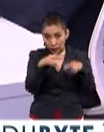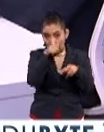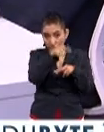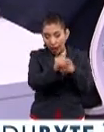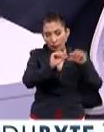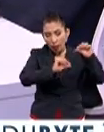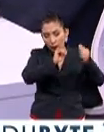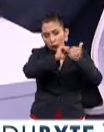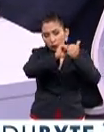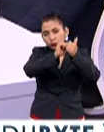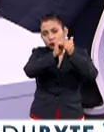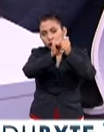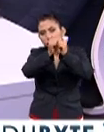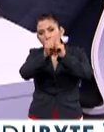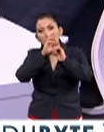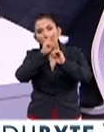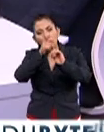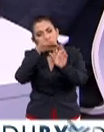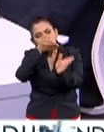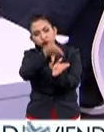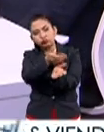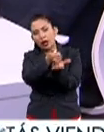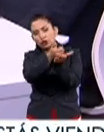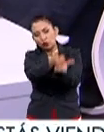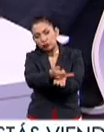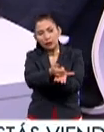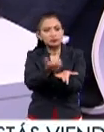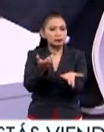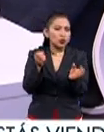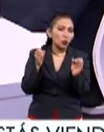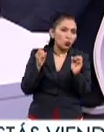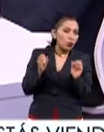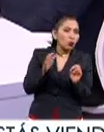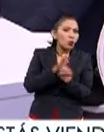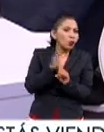maestros a encaminarlos por una ruta ya aprobada o